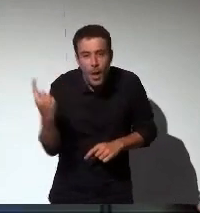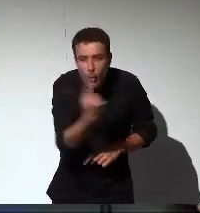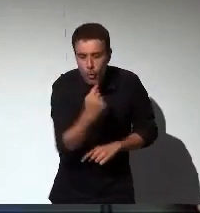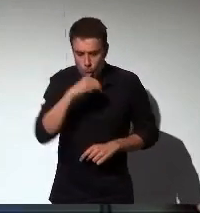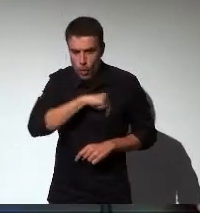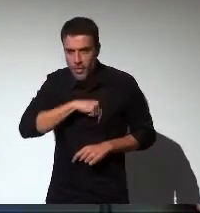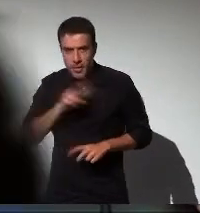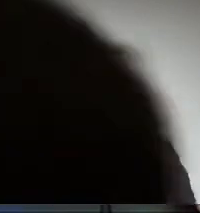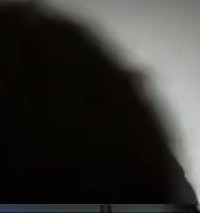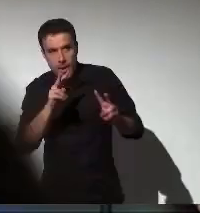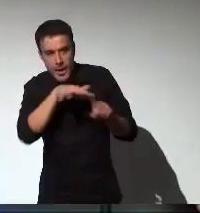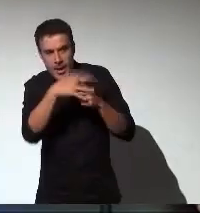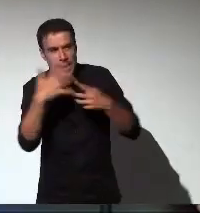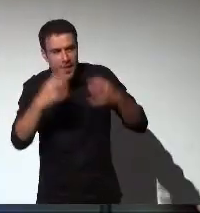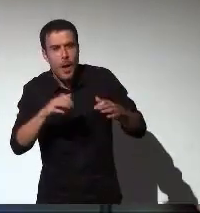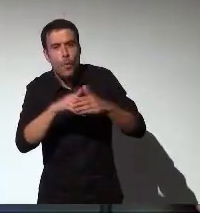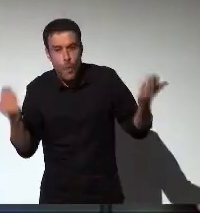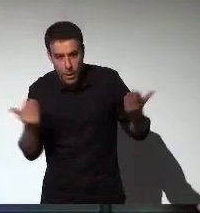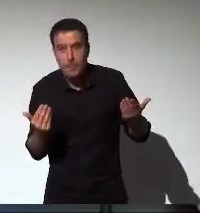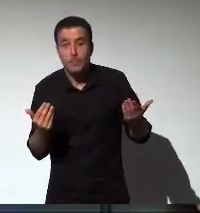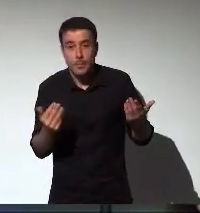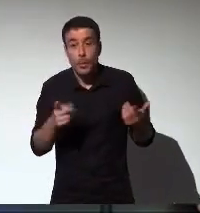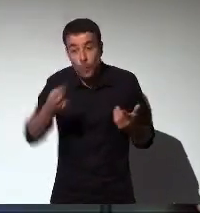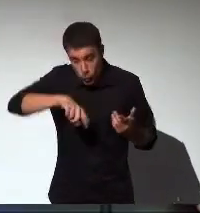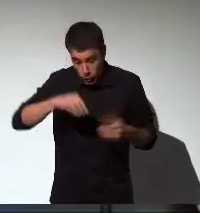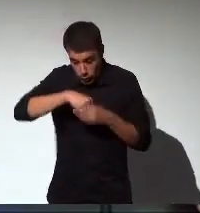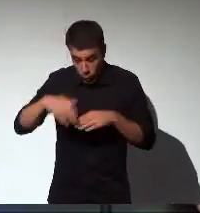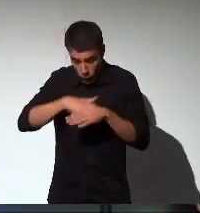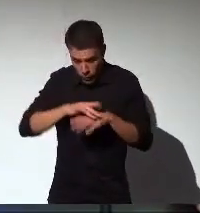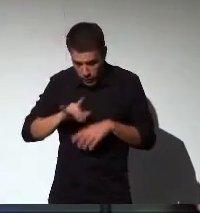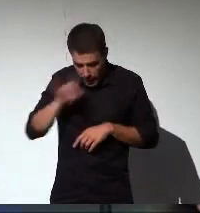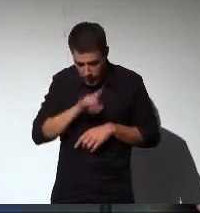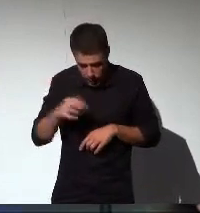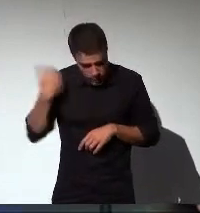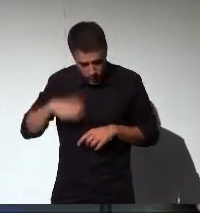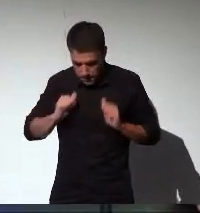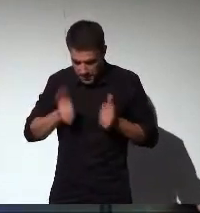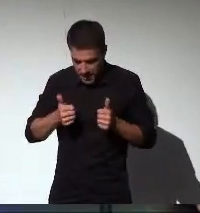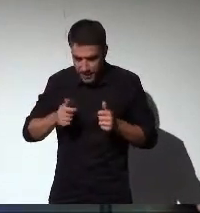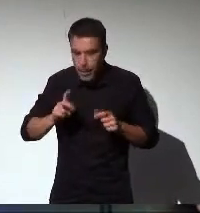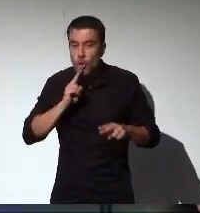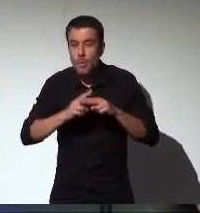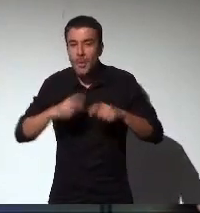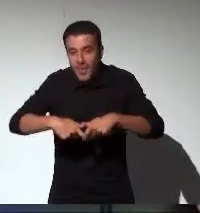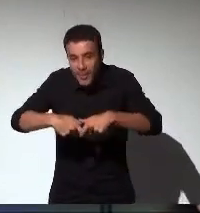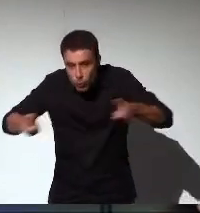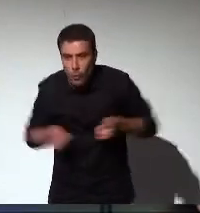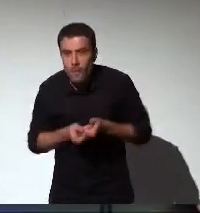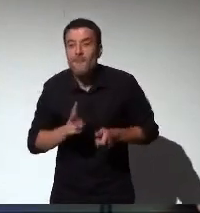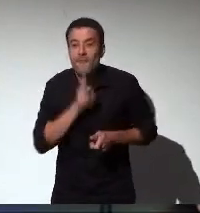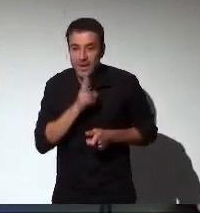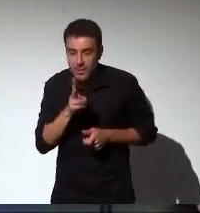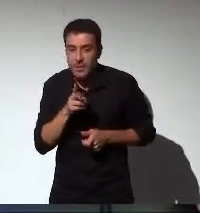realidad. Cuando nosotros en el Gobierno de Canarias estamos ya definiendo ese cinturón verde que en Canarias se